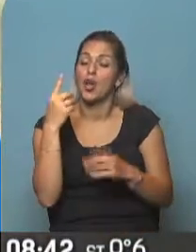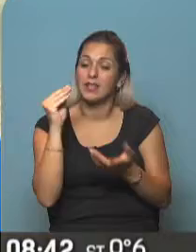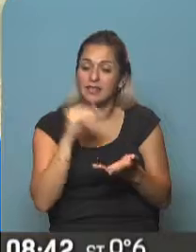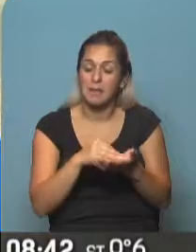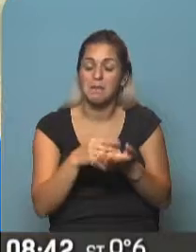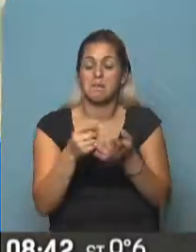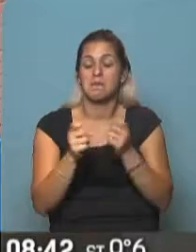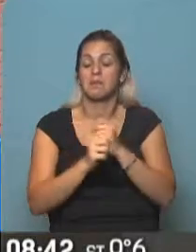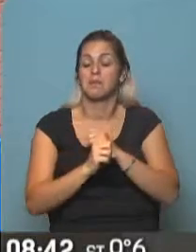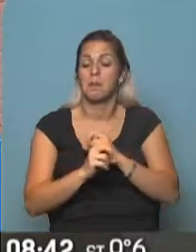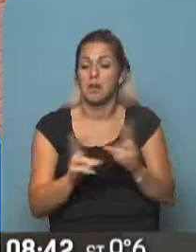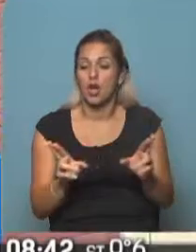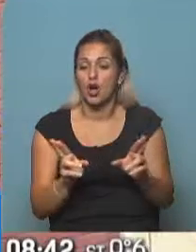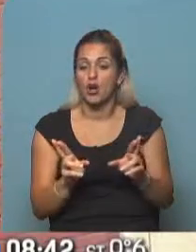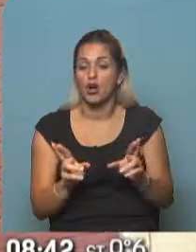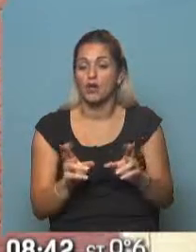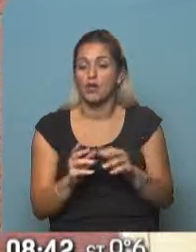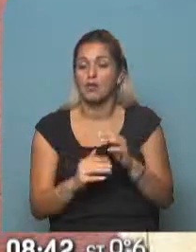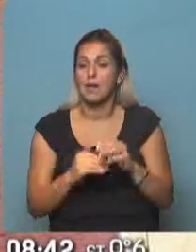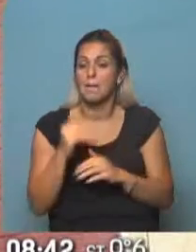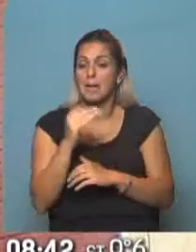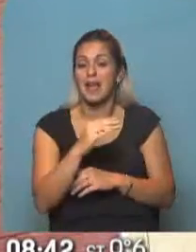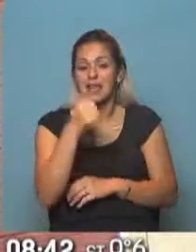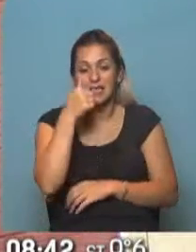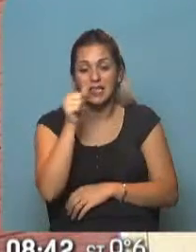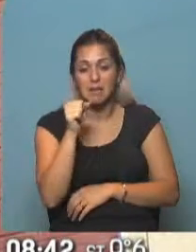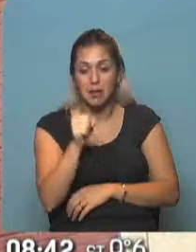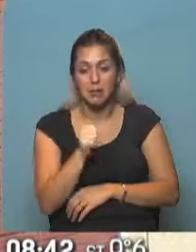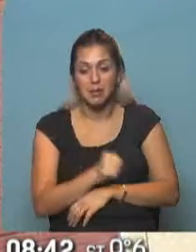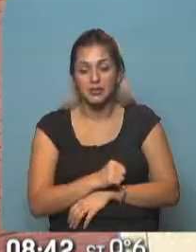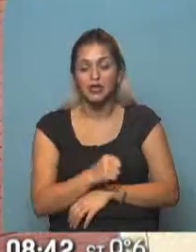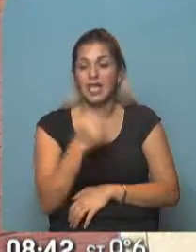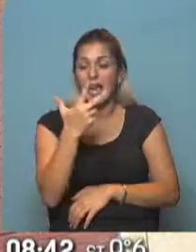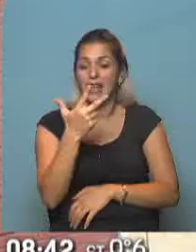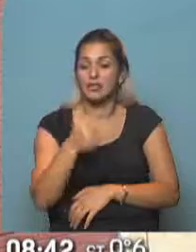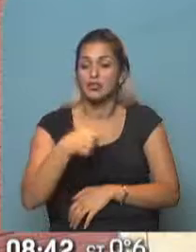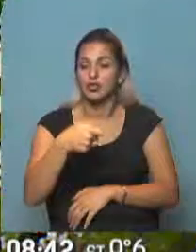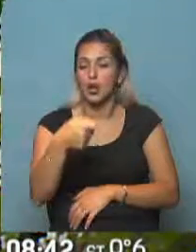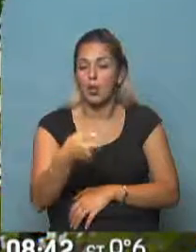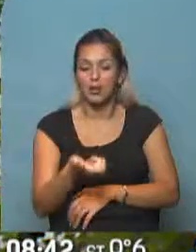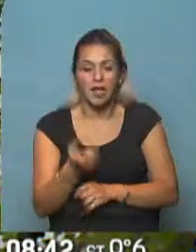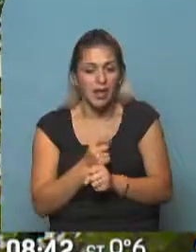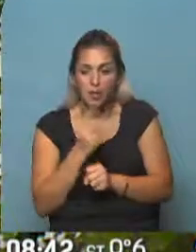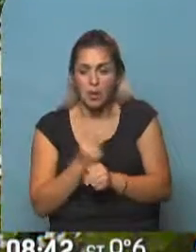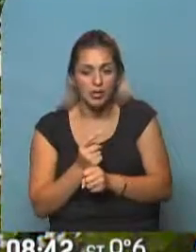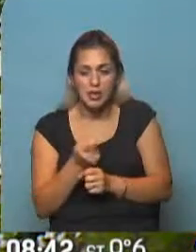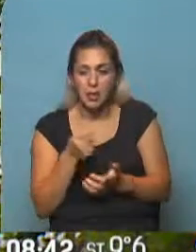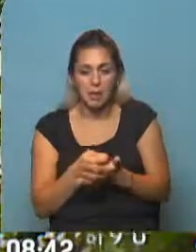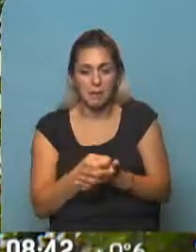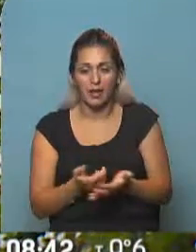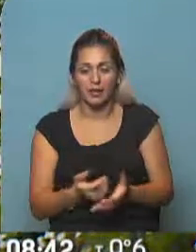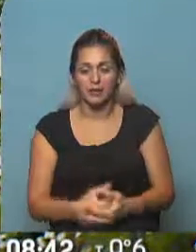peor circunstancia, se agrega un bono de 6.000 pesos en 3 cuotas, imposible de pagar,